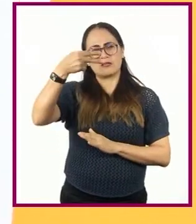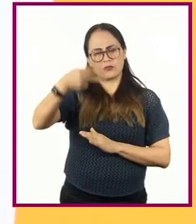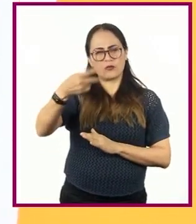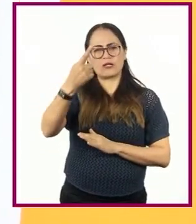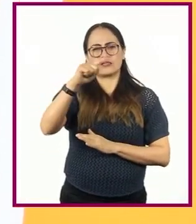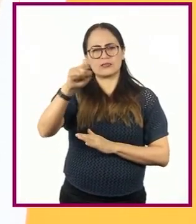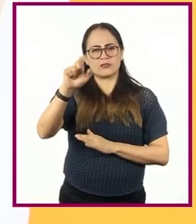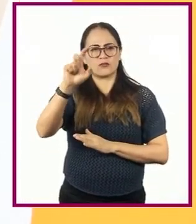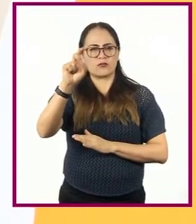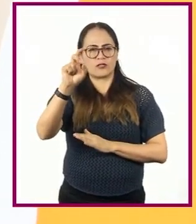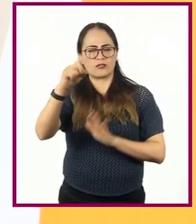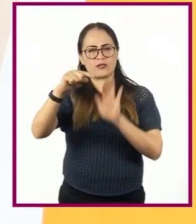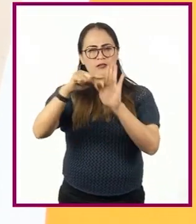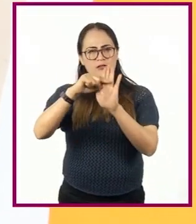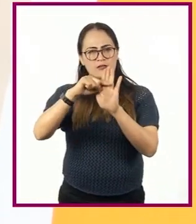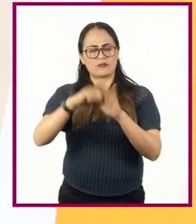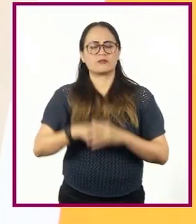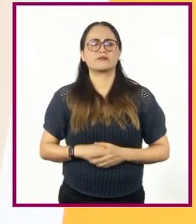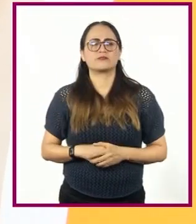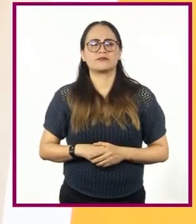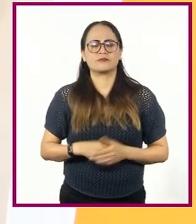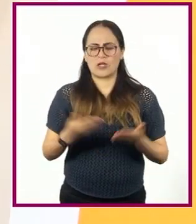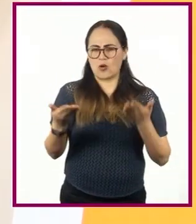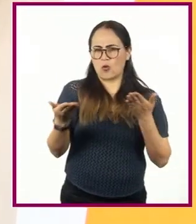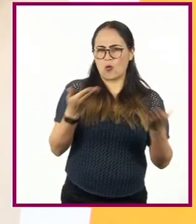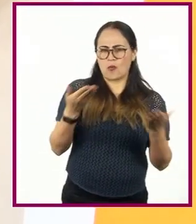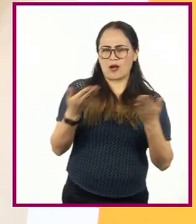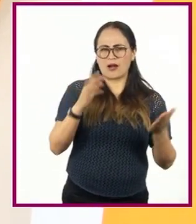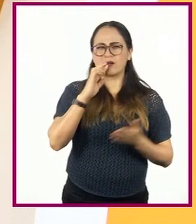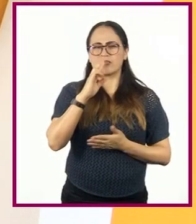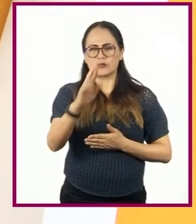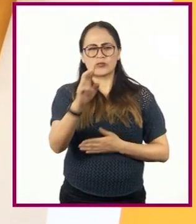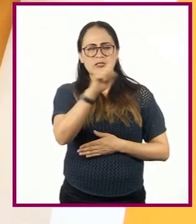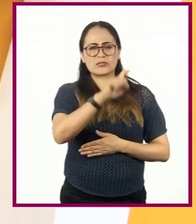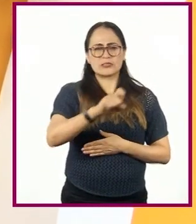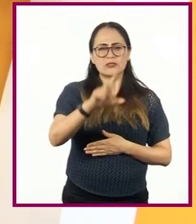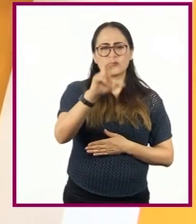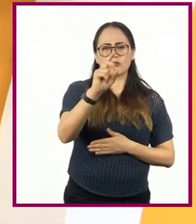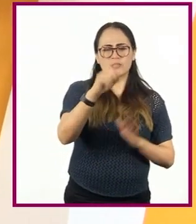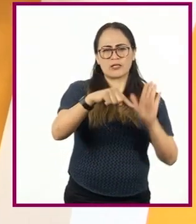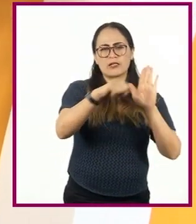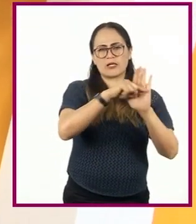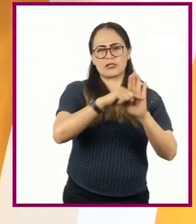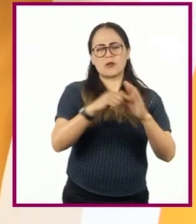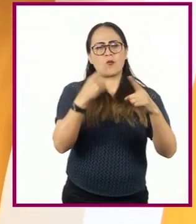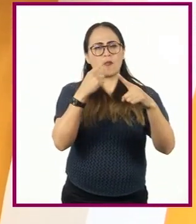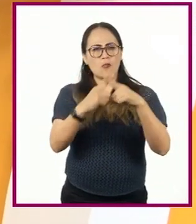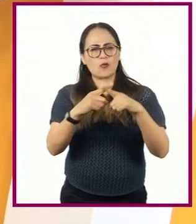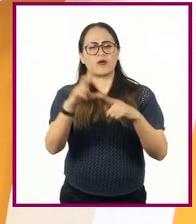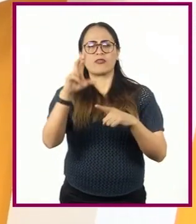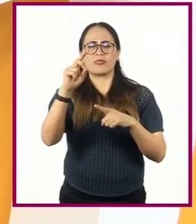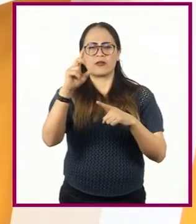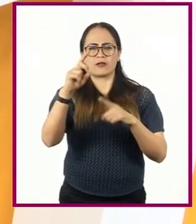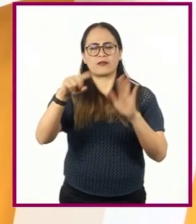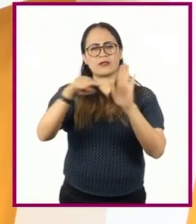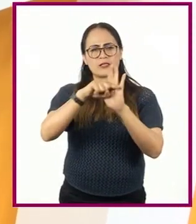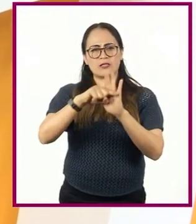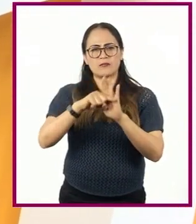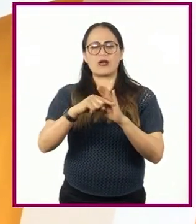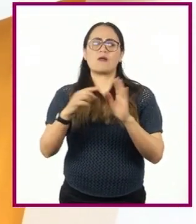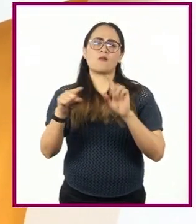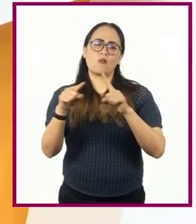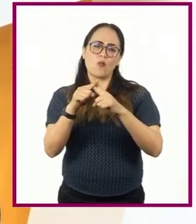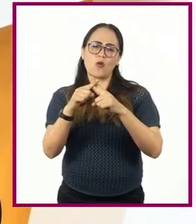negativo. Y si comparamos el producto 130 negativo con los factores 30 negativo y 50,